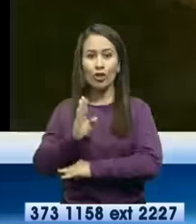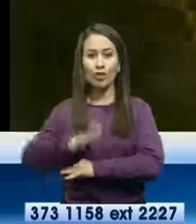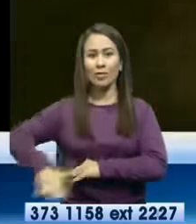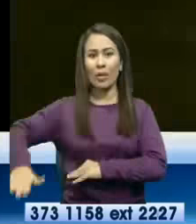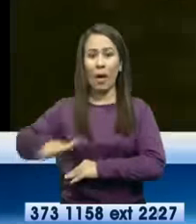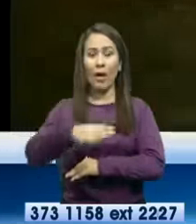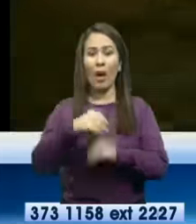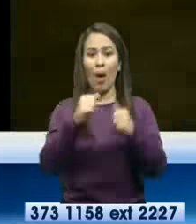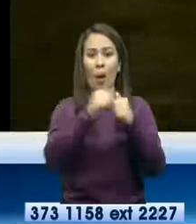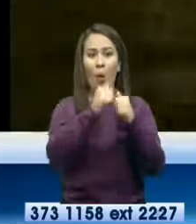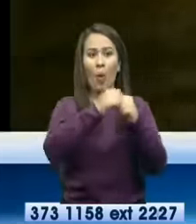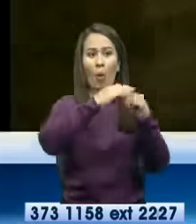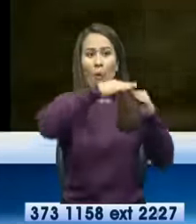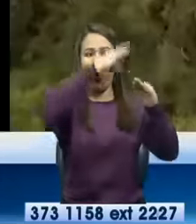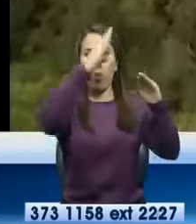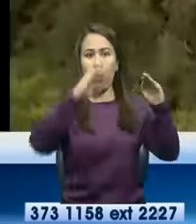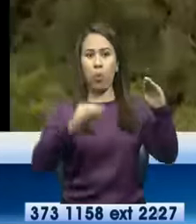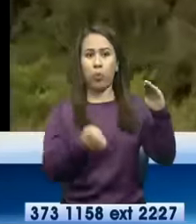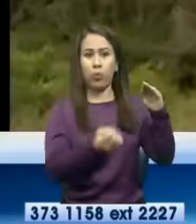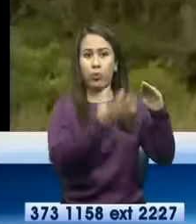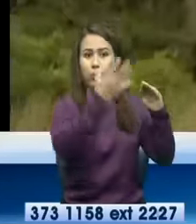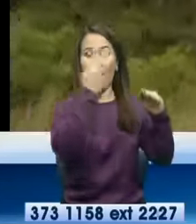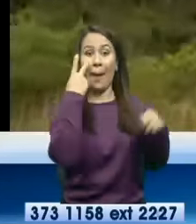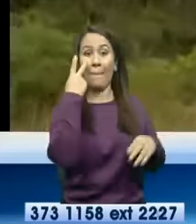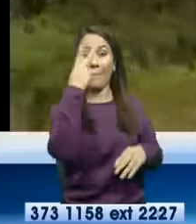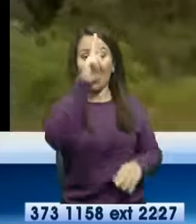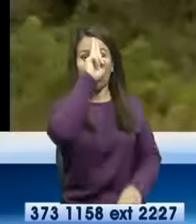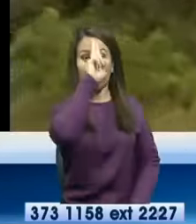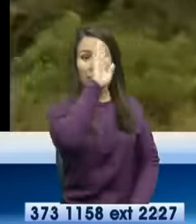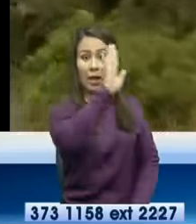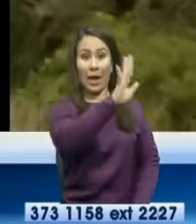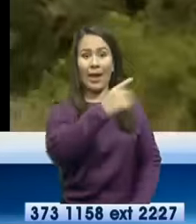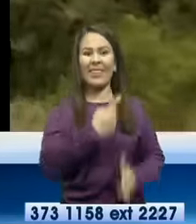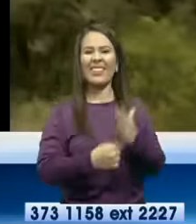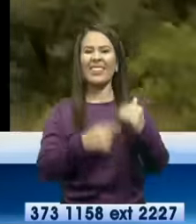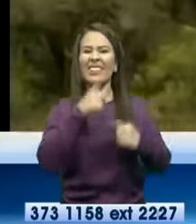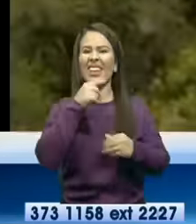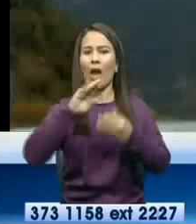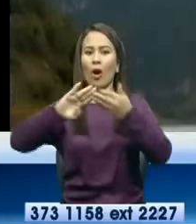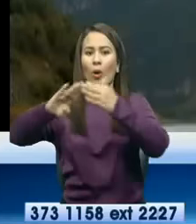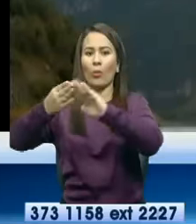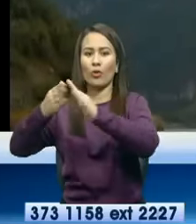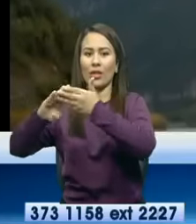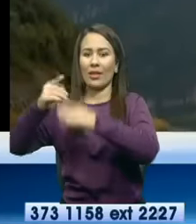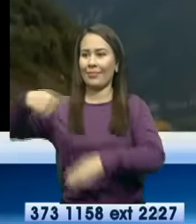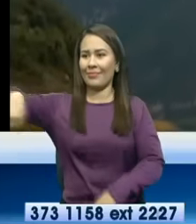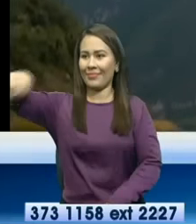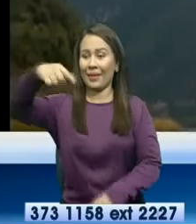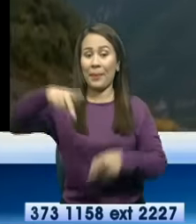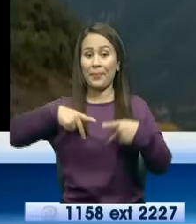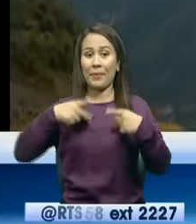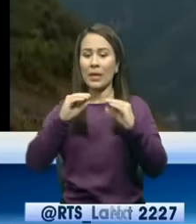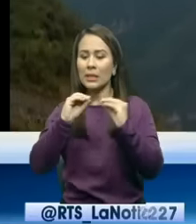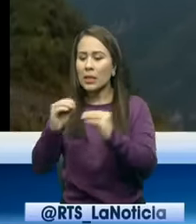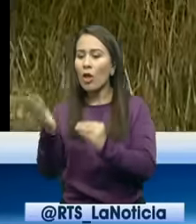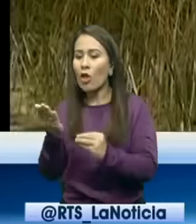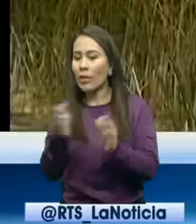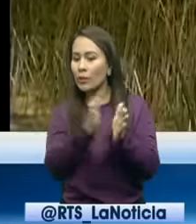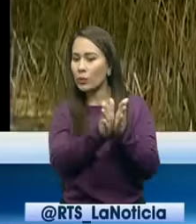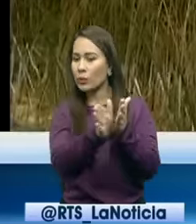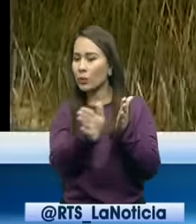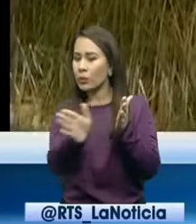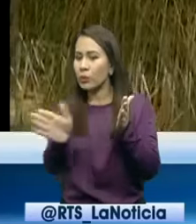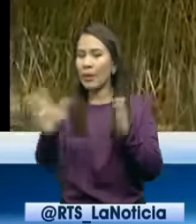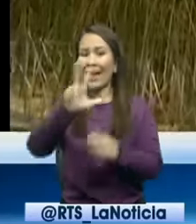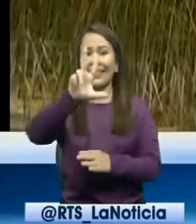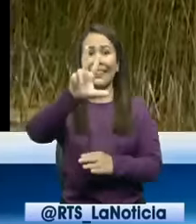volcánico. Uno de los principales atractivos es la Ruta Sagrada, que es impulsada por las comunidades del lugar. Esta ruta comprende un tramo